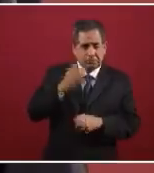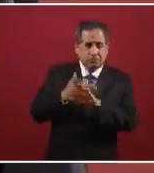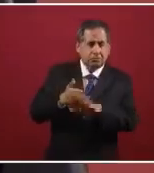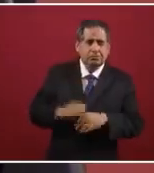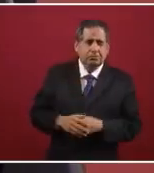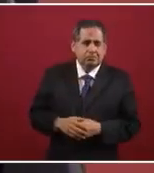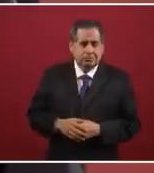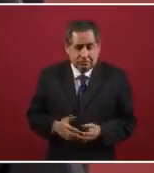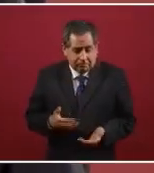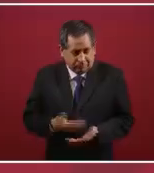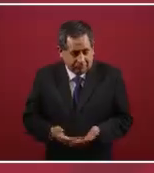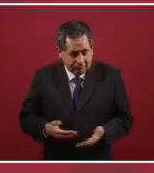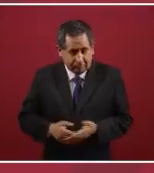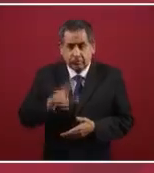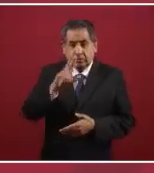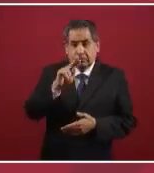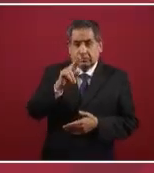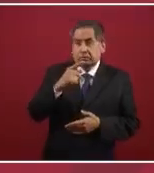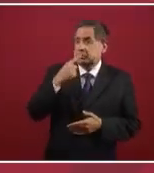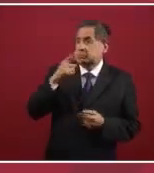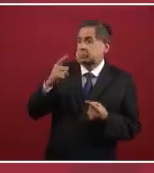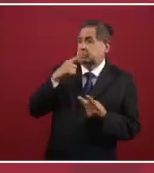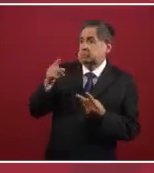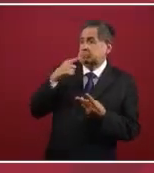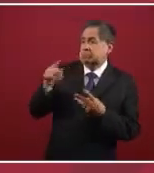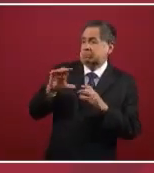80 amparos.